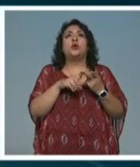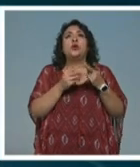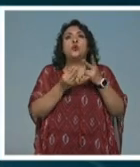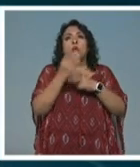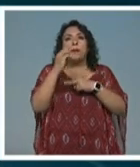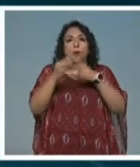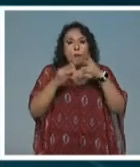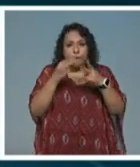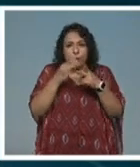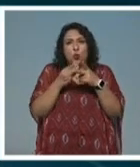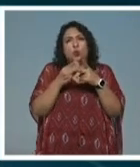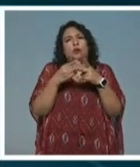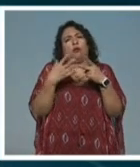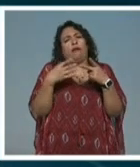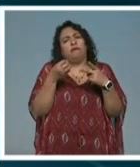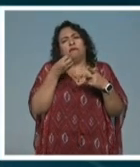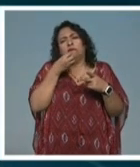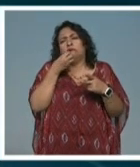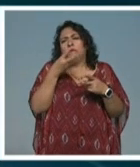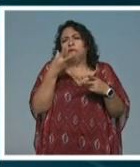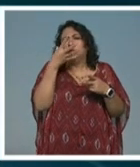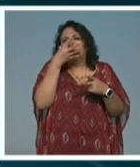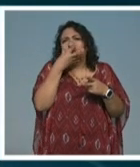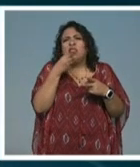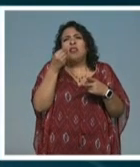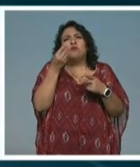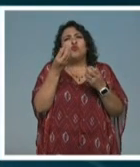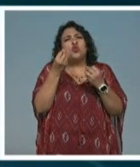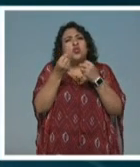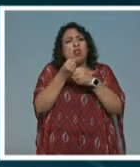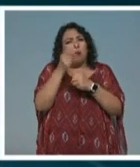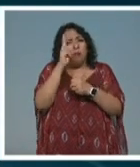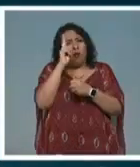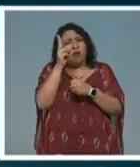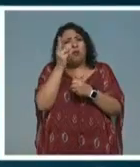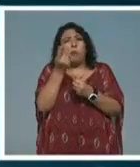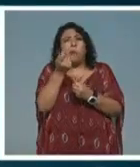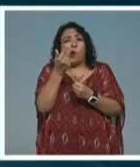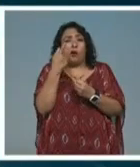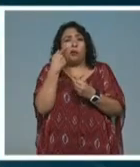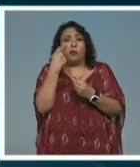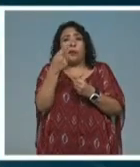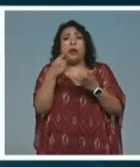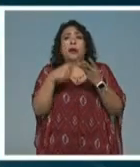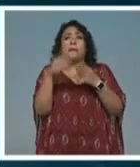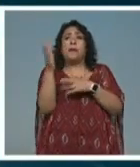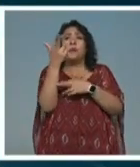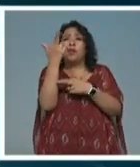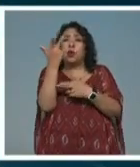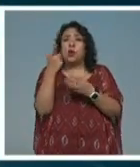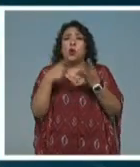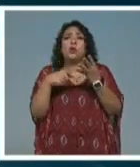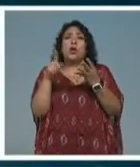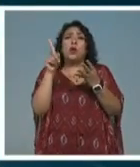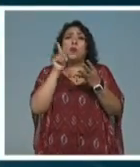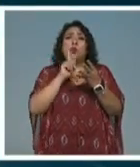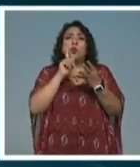Nuevo Mundo, que es una joya que estuvo censurada tantos años y casi nadie la ve. Bandera Rota, Mujeres